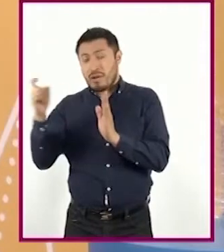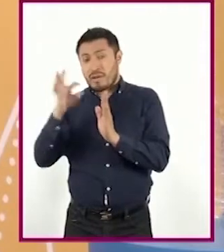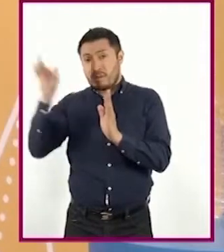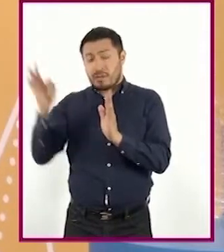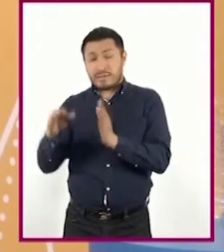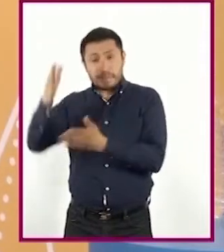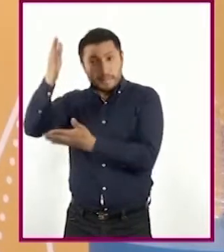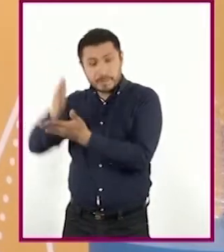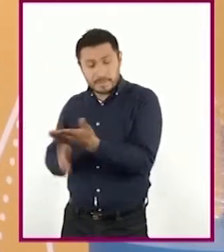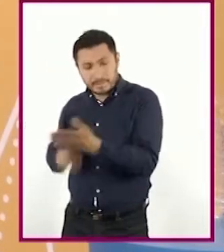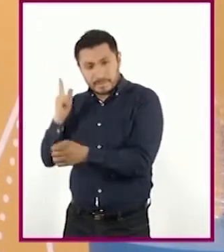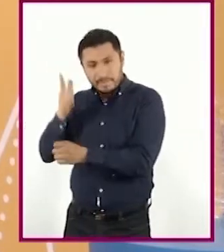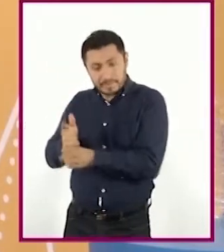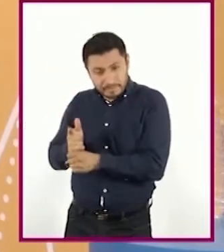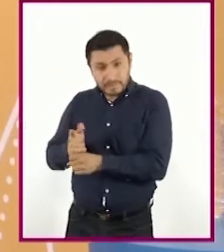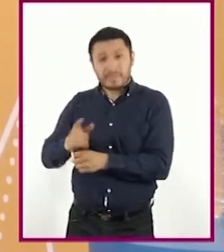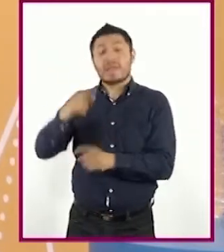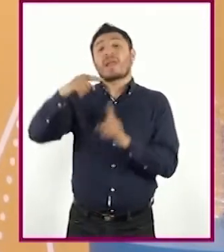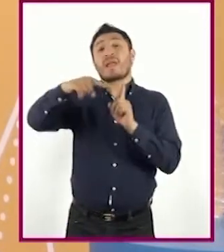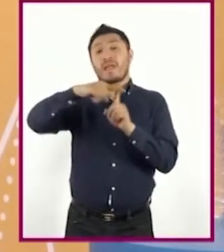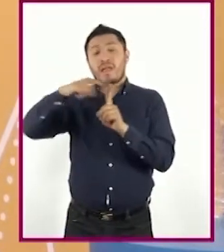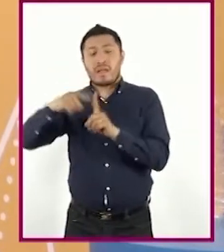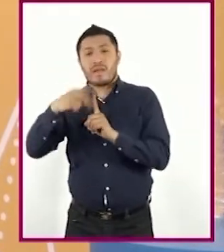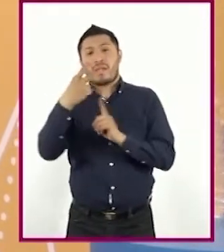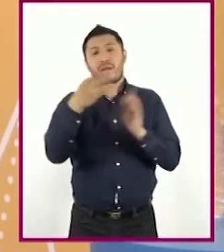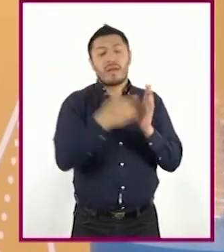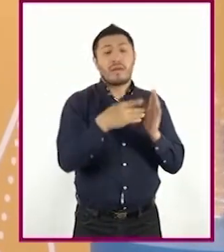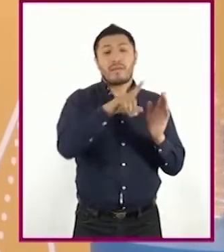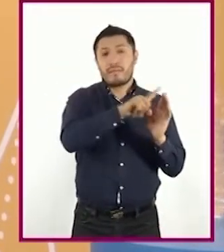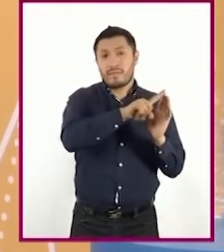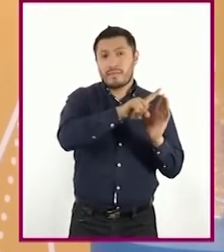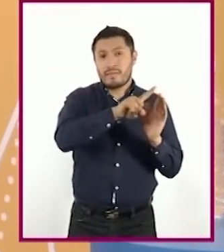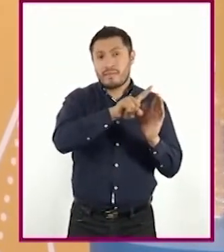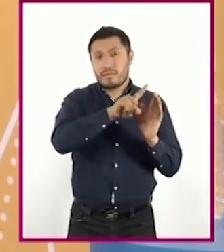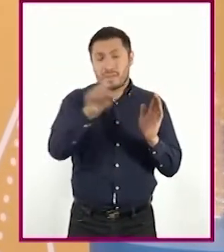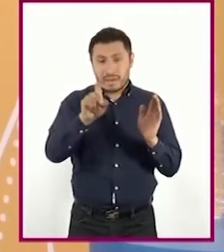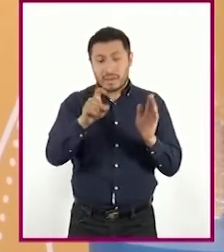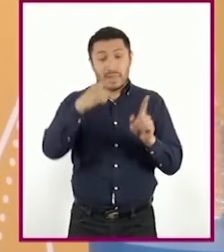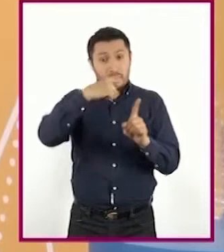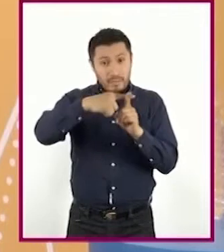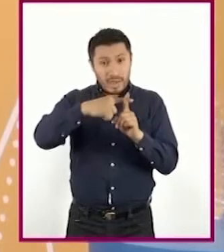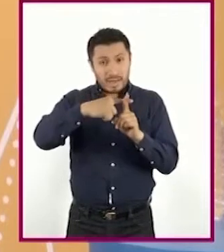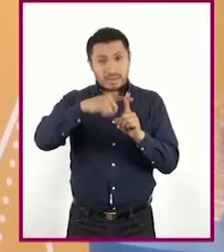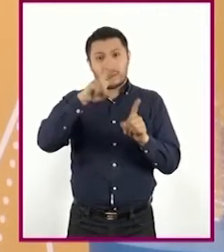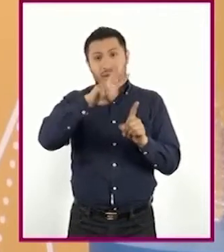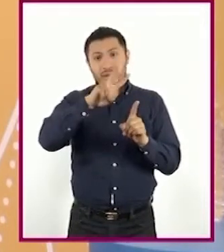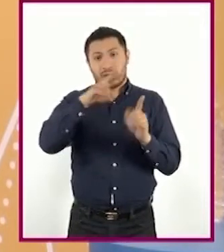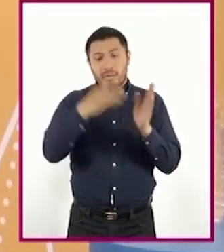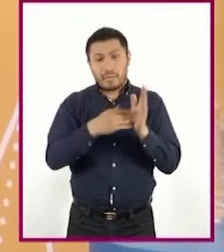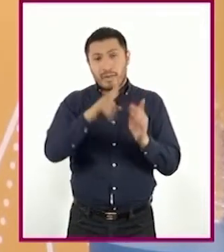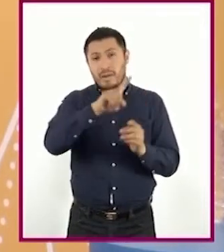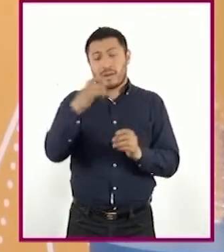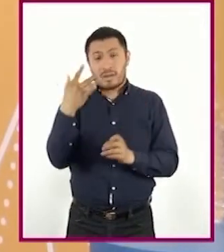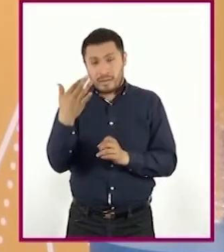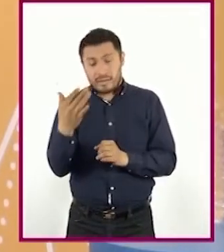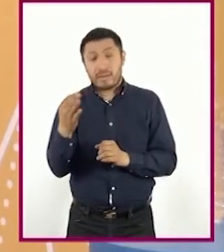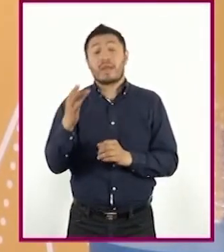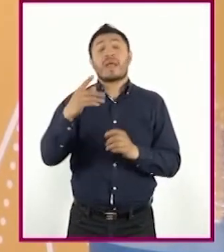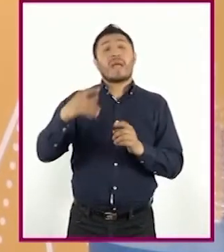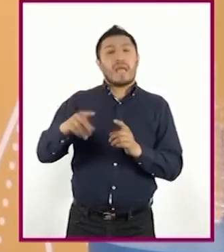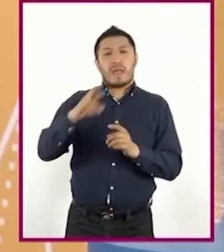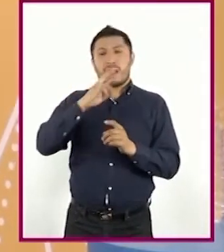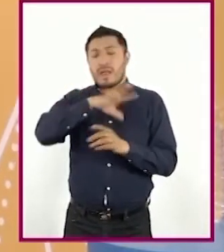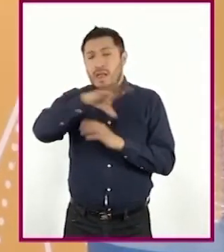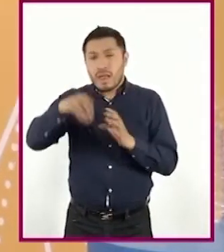100%. Sumamos entonces 2.100 más 2.150 y se